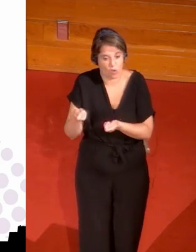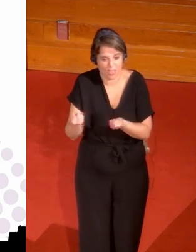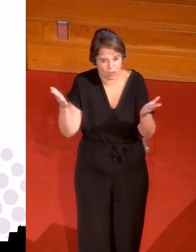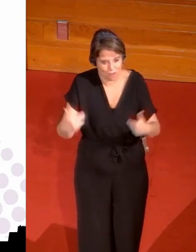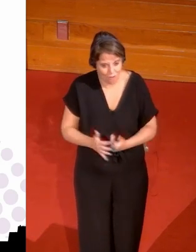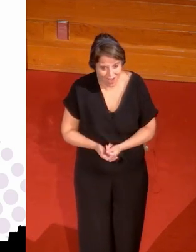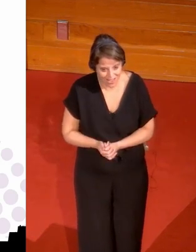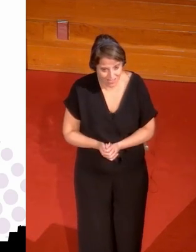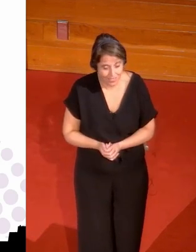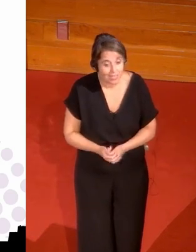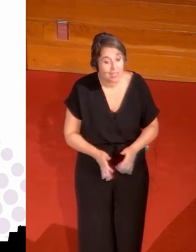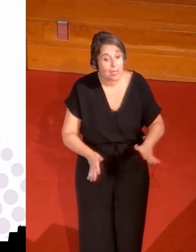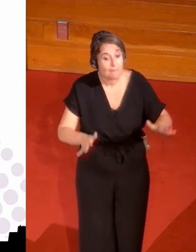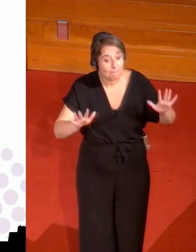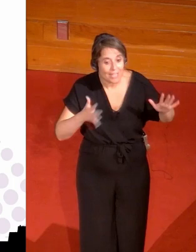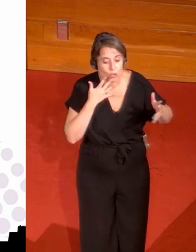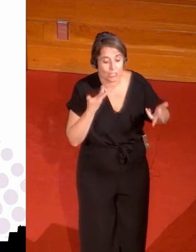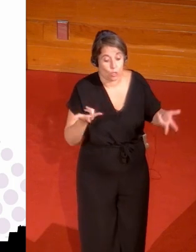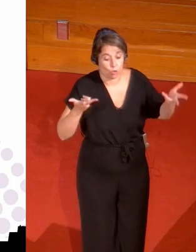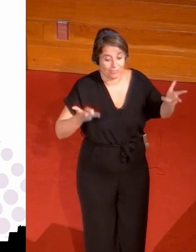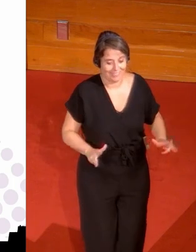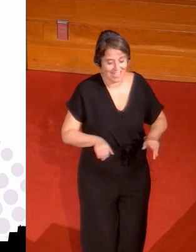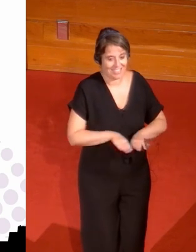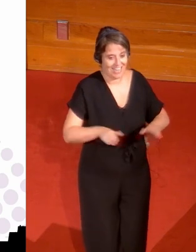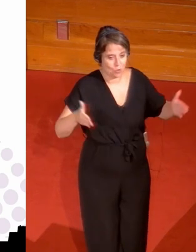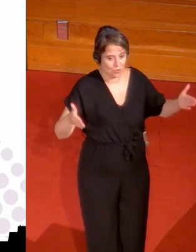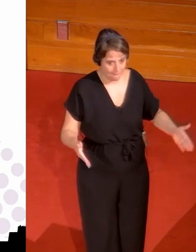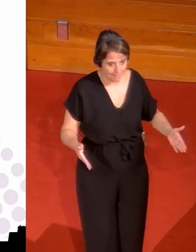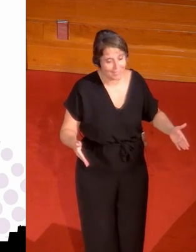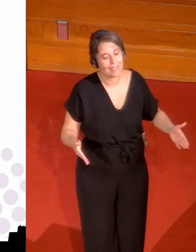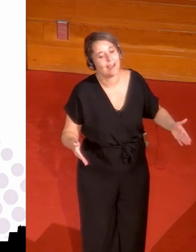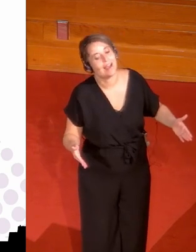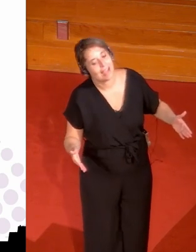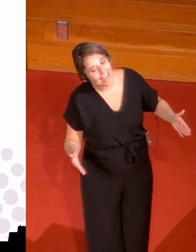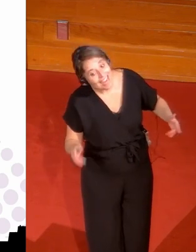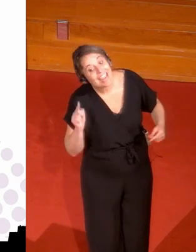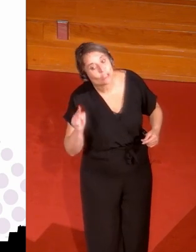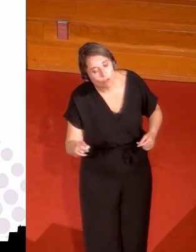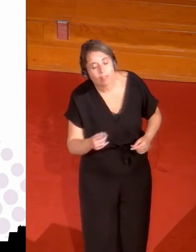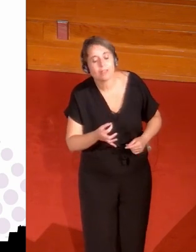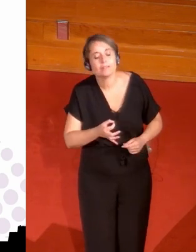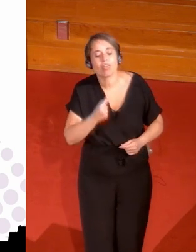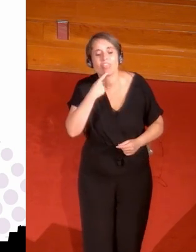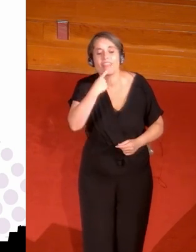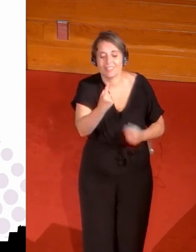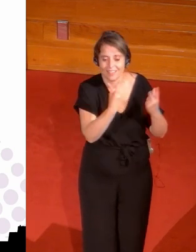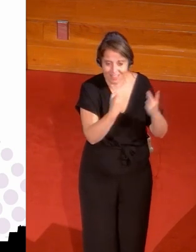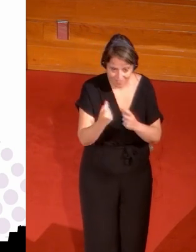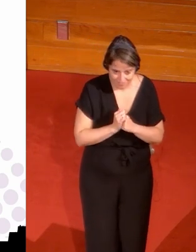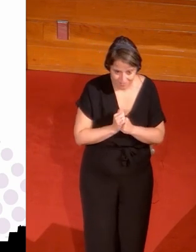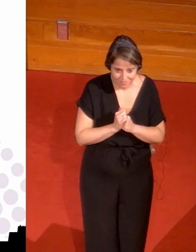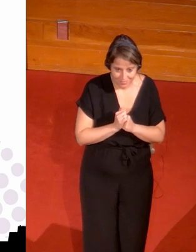pie pero si os sentáis en una mesa entonces Sí lo tienes que declarar Y es